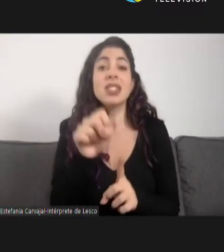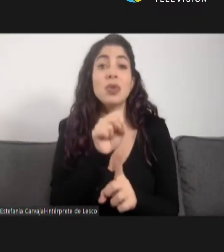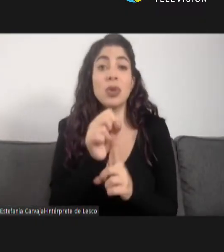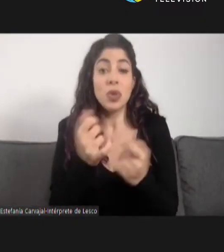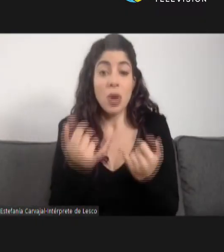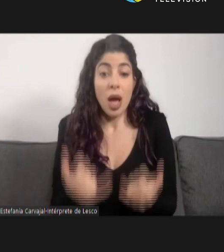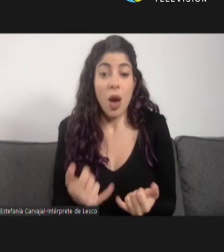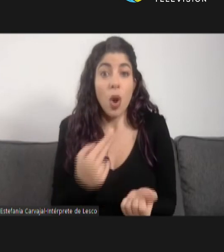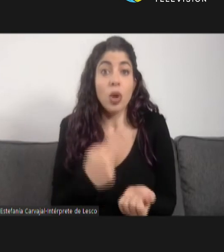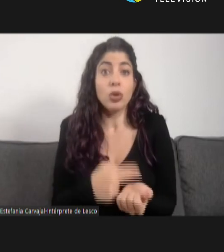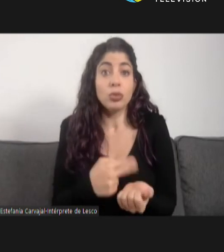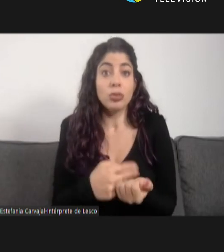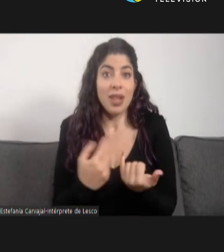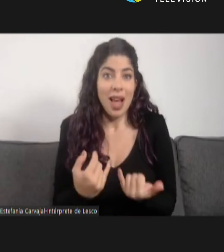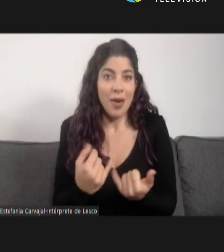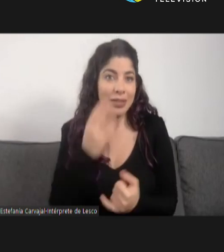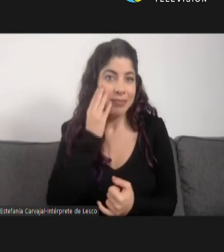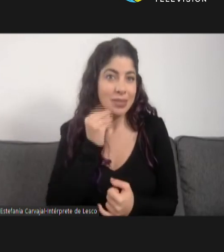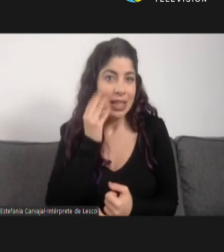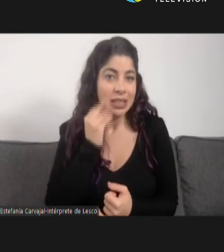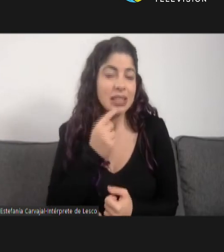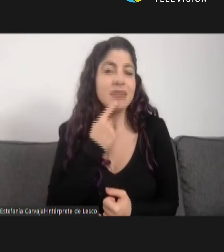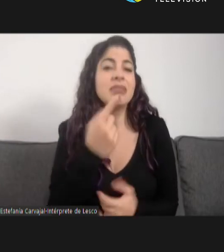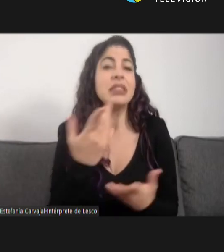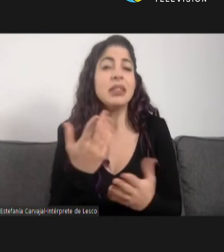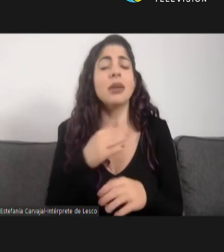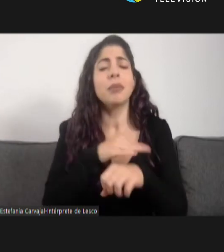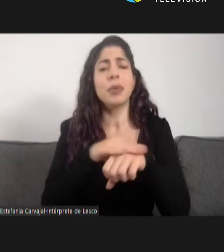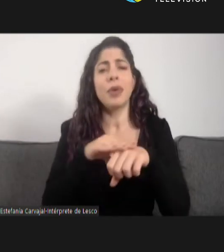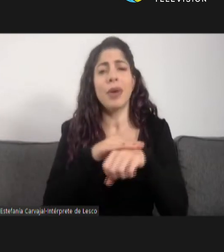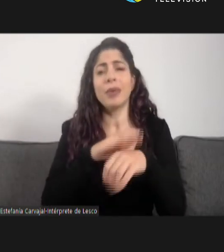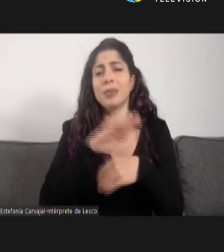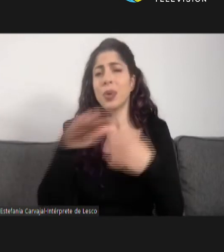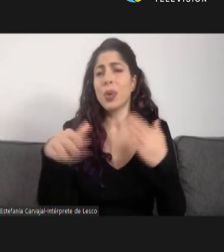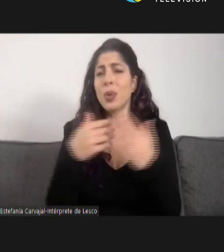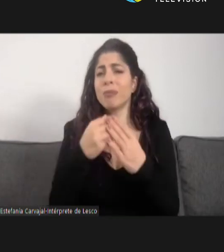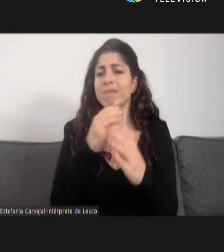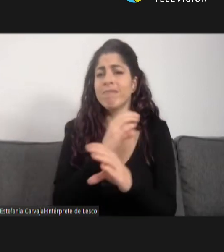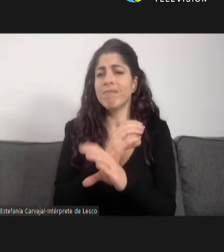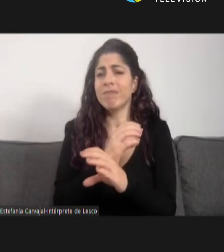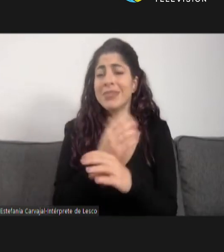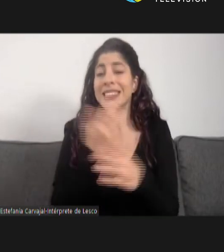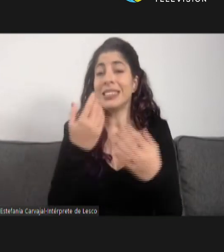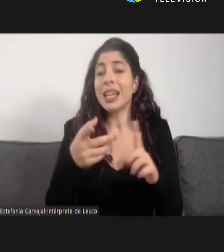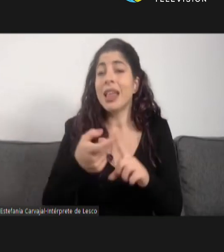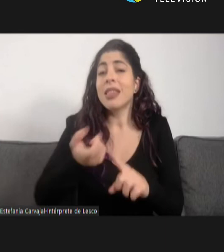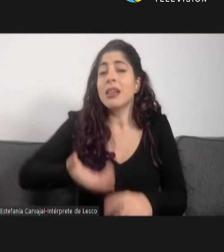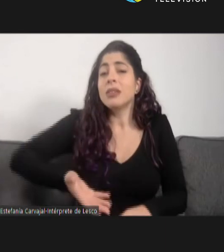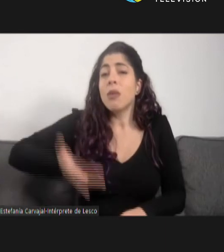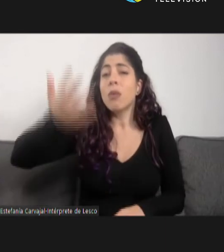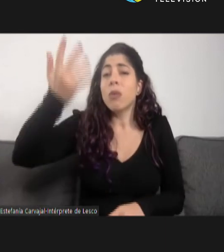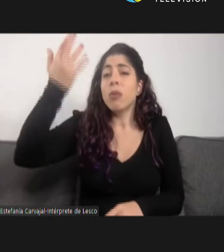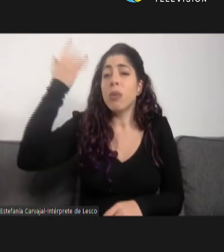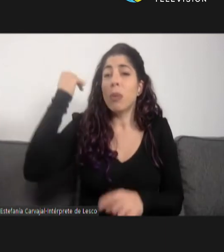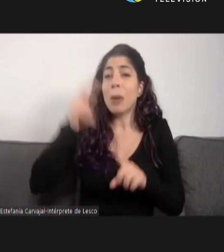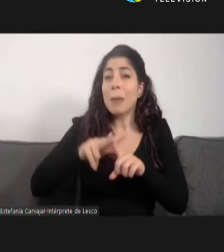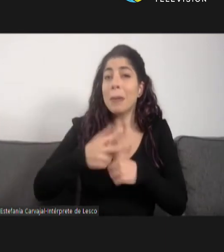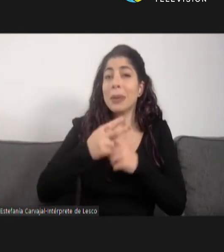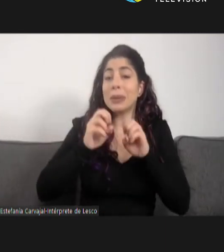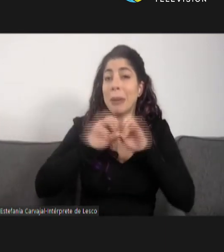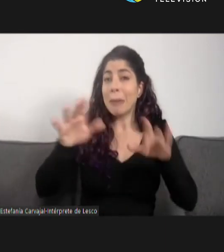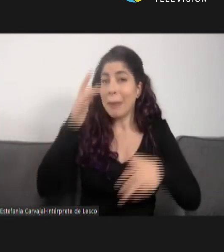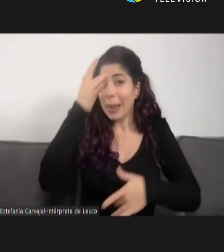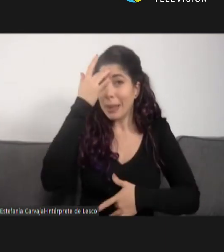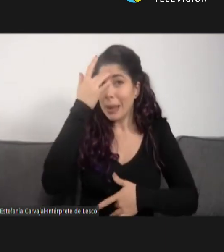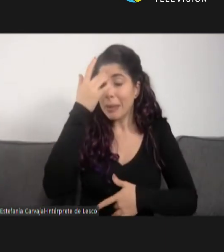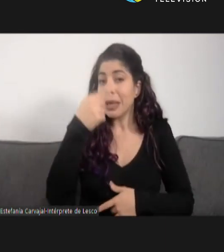viviendo diciendo que por favor cuidémonos todos. Hemos dicho desde el inicio de esta pandemia